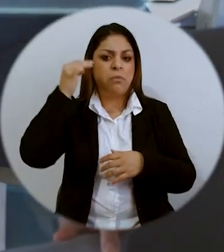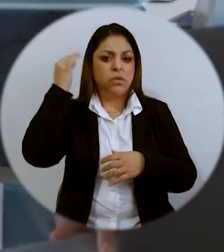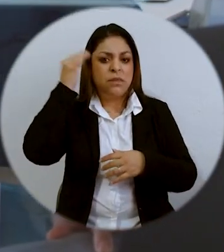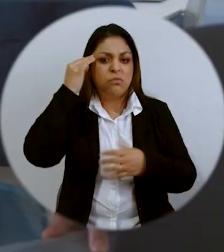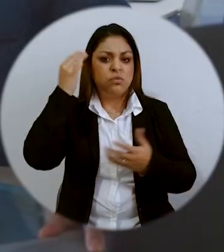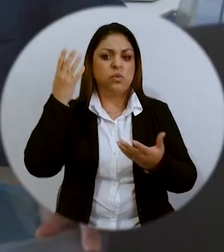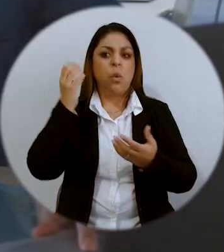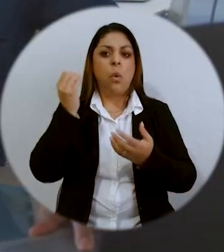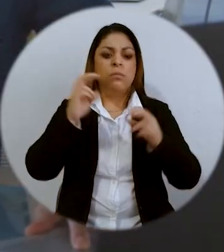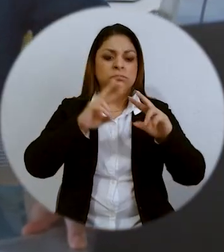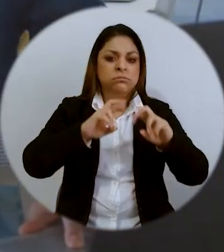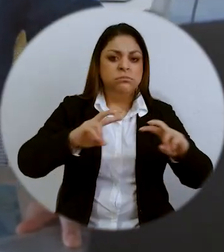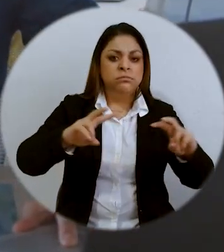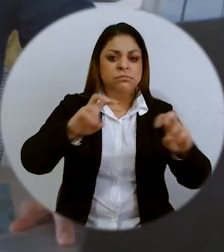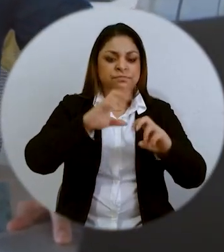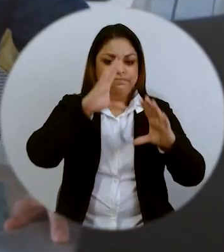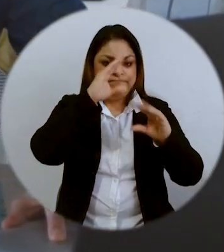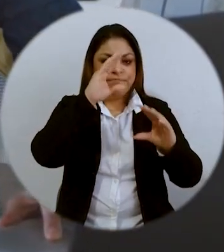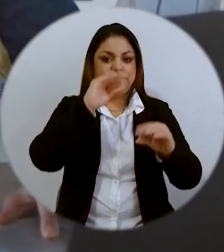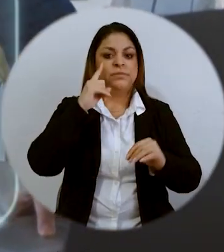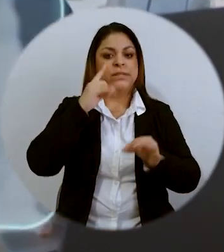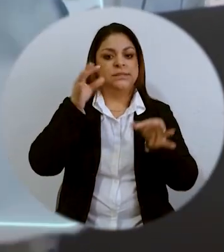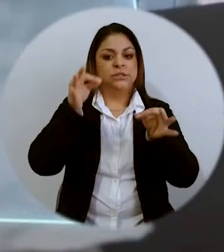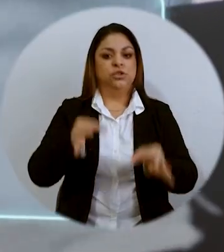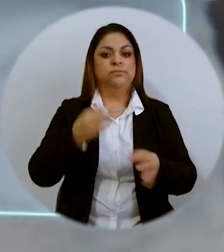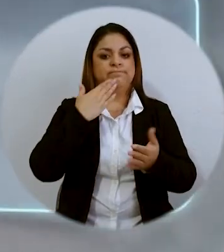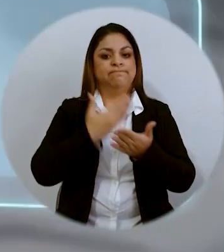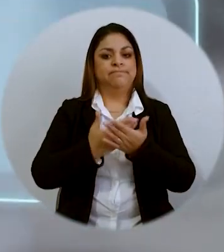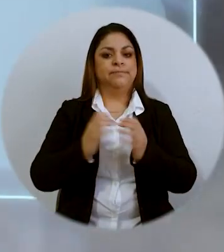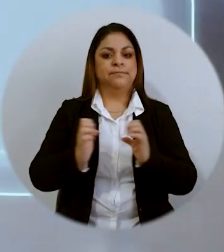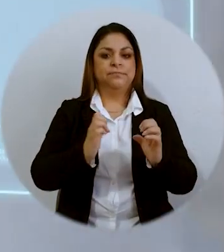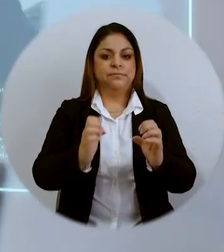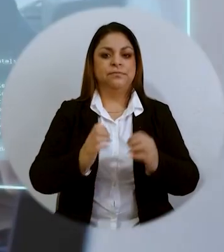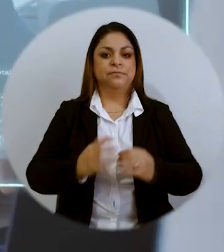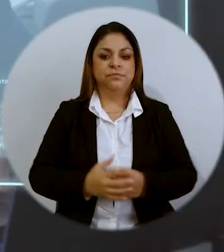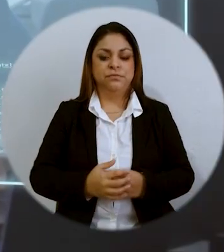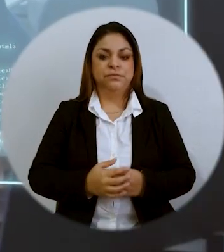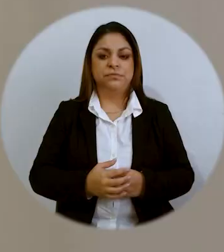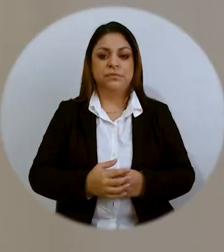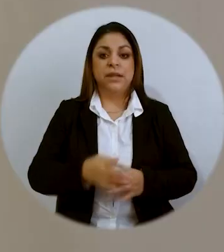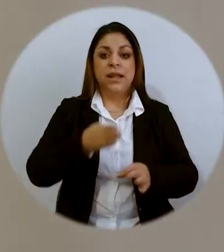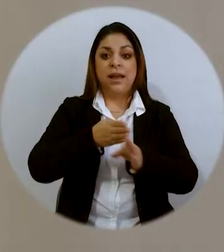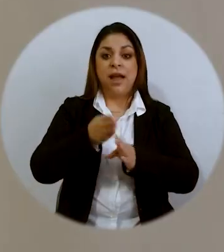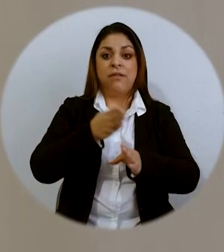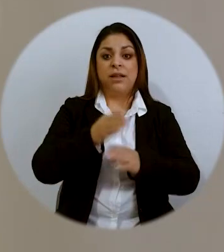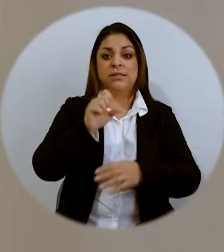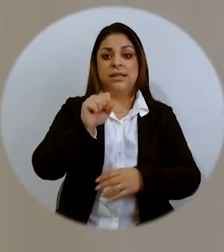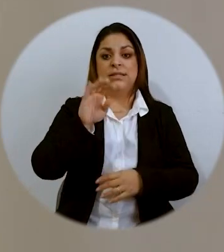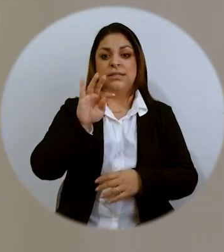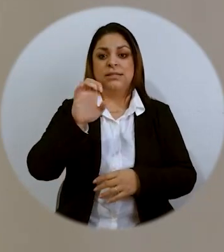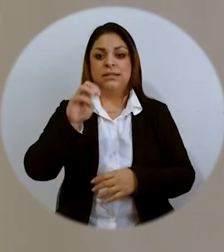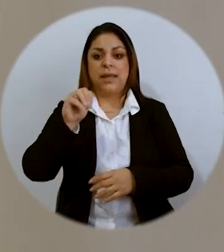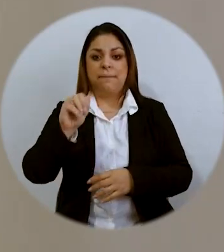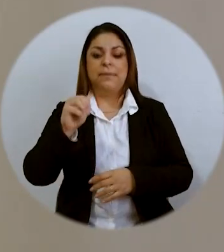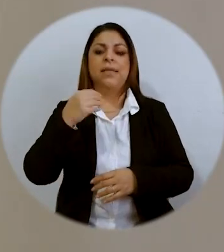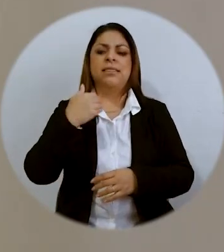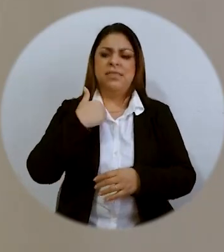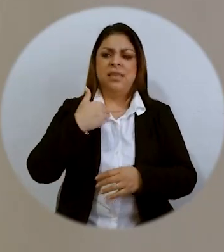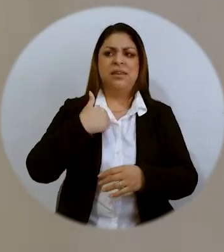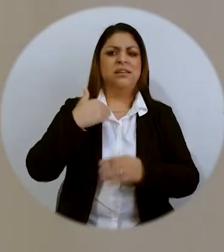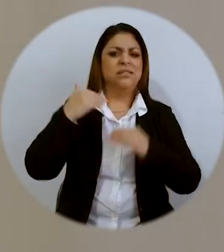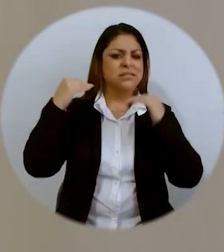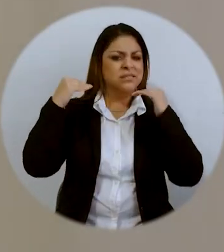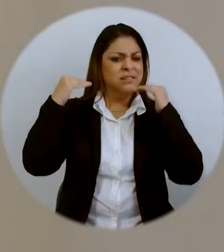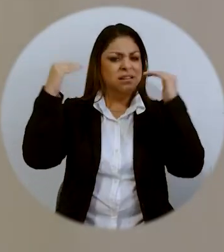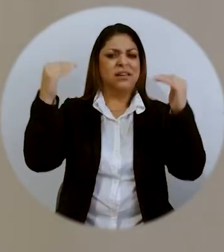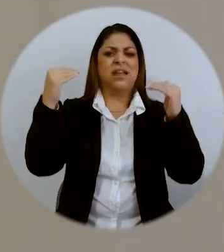necesitar motivos o análisis de datos para tomar siempre decisiones estratégicas. Las carreras STEM tienen un alto nivel de empleabilidad, eso